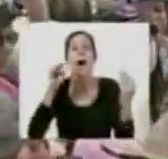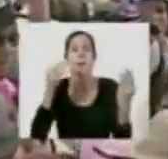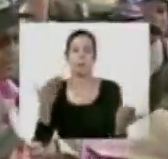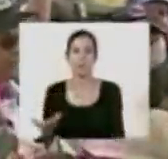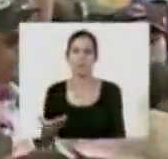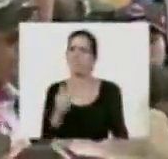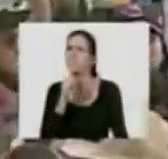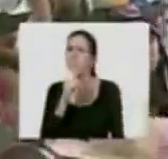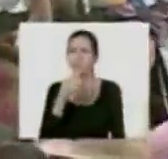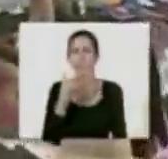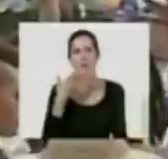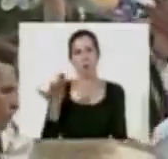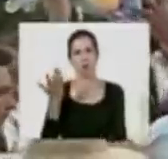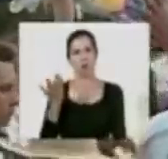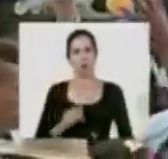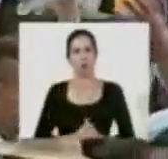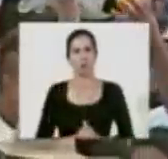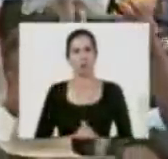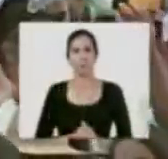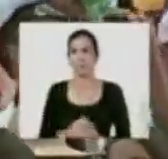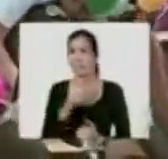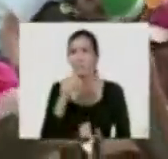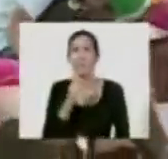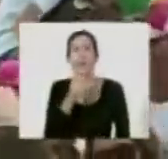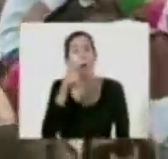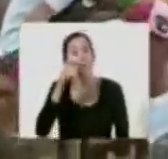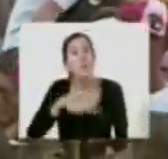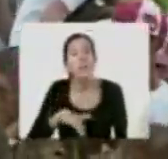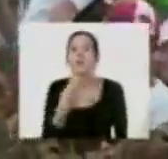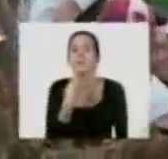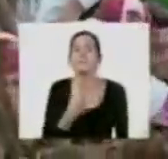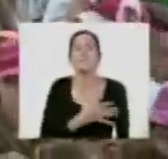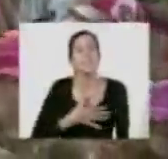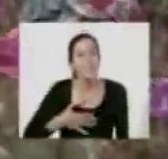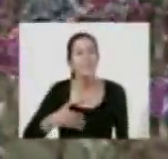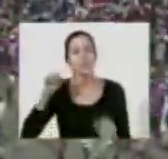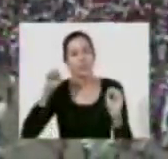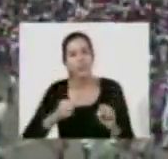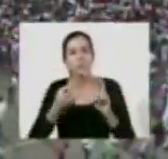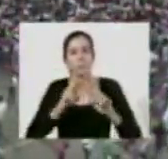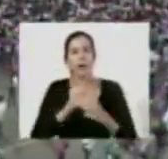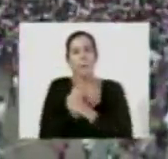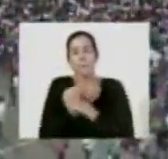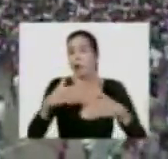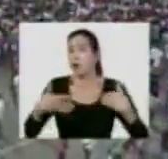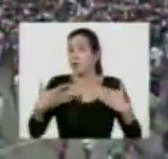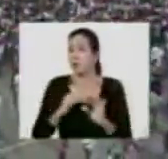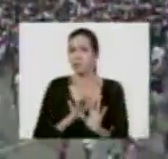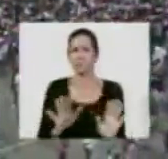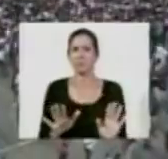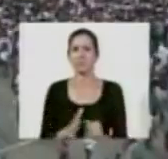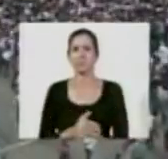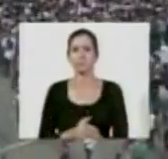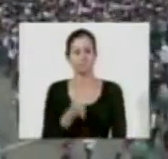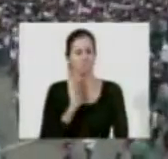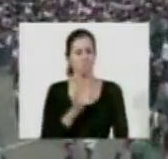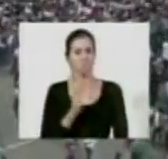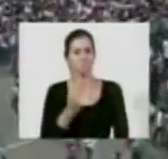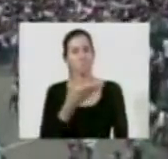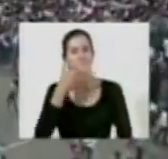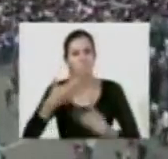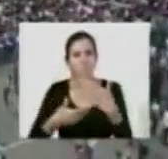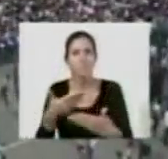palabra digna que un pueblo quiere paz, amor y alegría, y caminar caminos de dignificación,